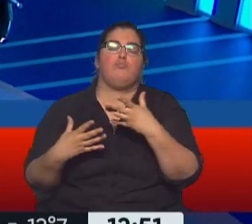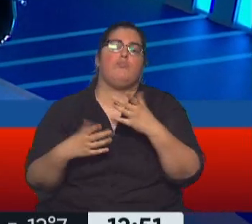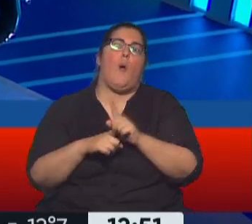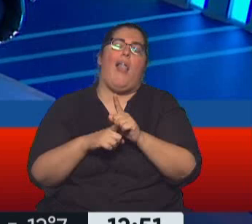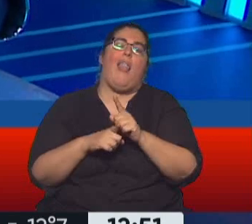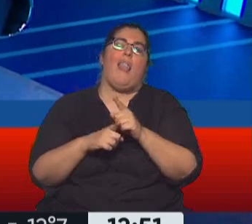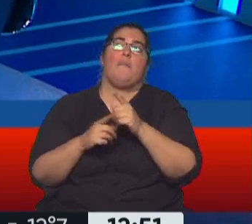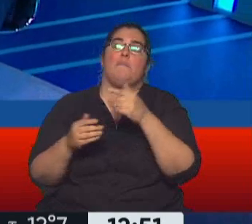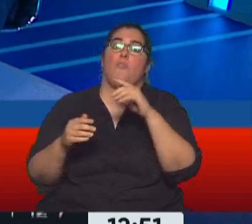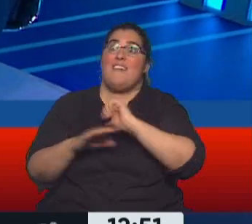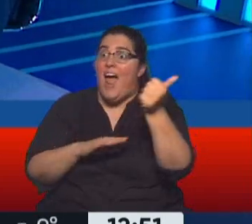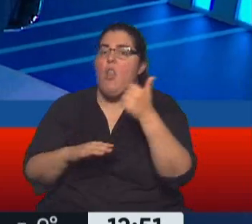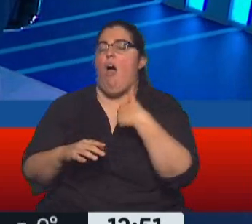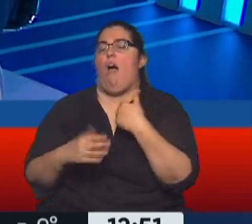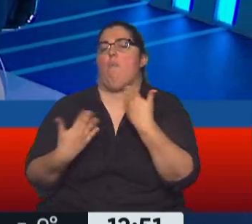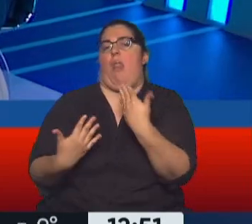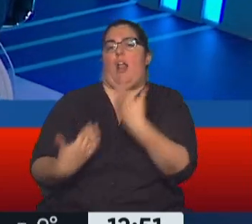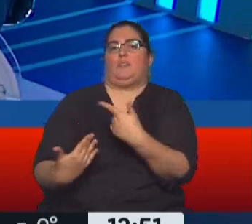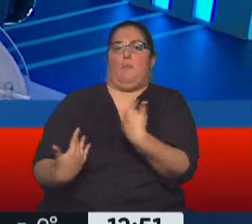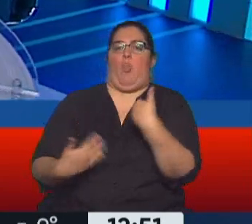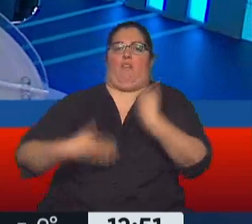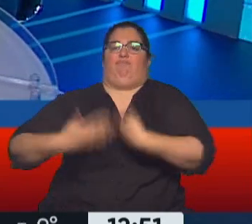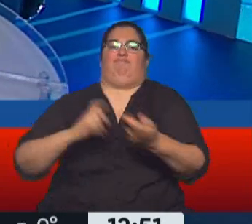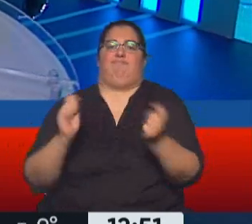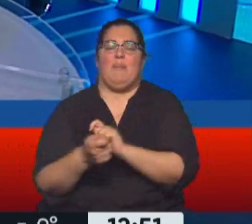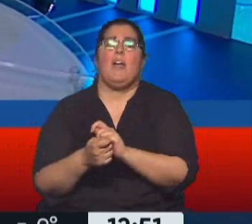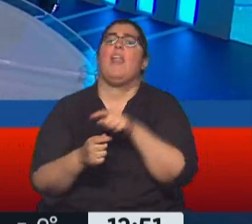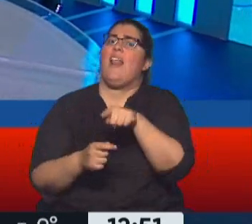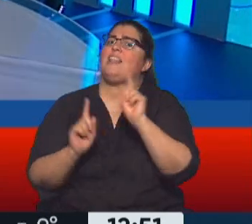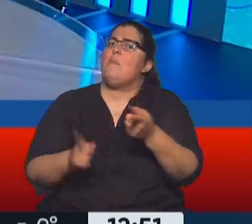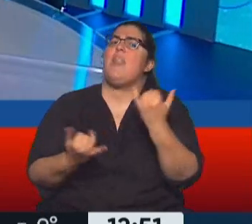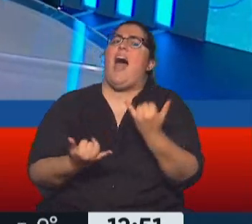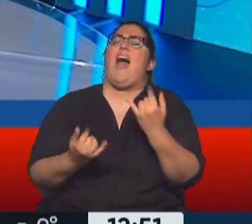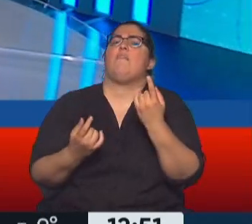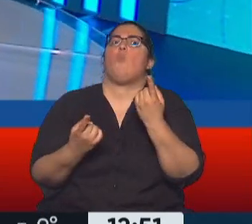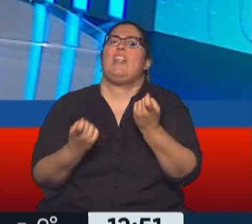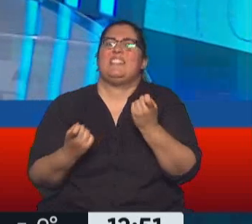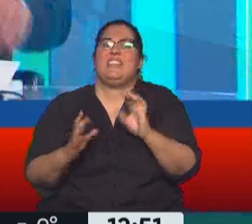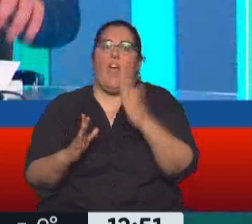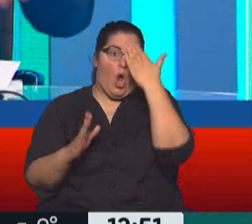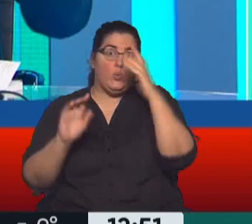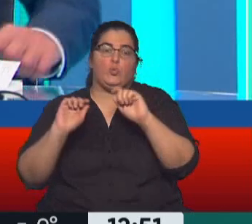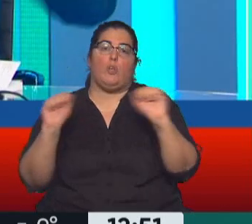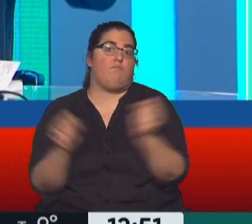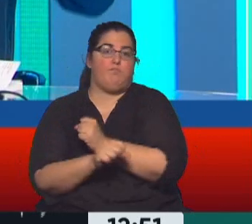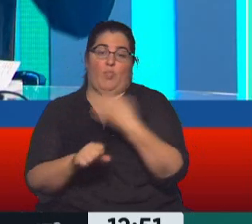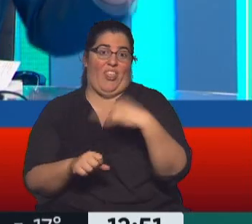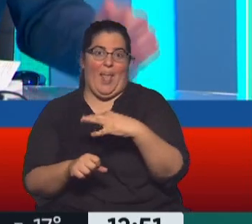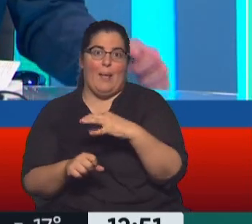legitimidad electoral, él tiene al mismo tiempo la necesidad de que la constituyente sancione una constitución que